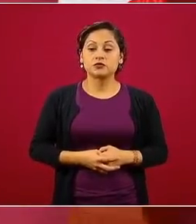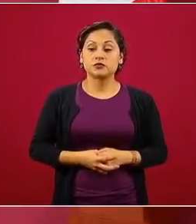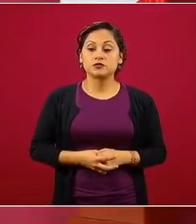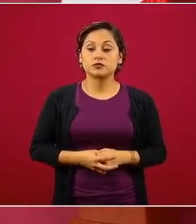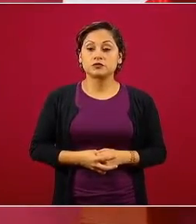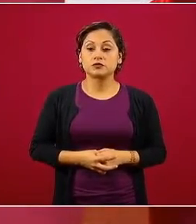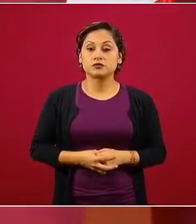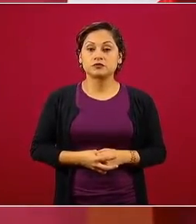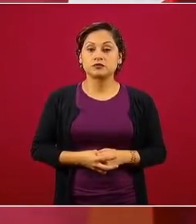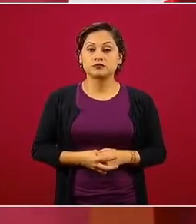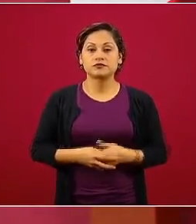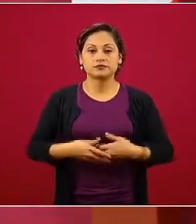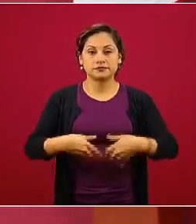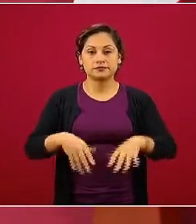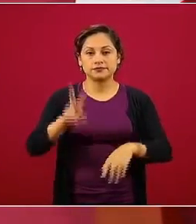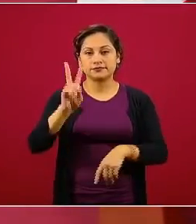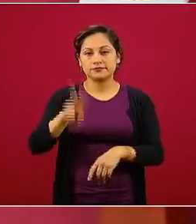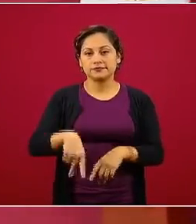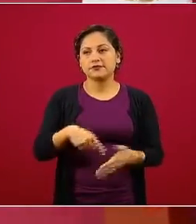Ni la burla perdona.